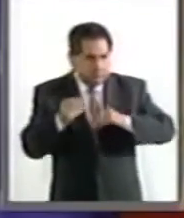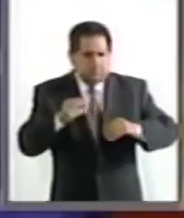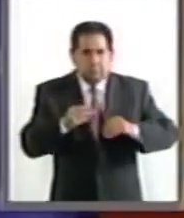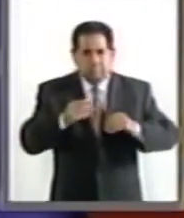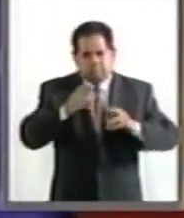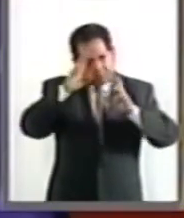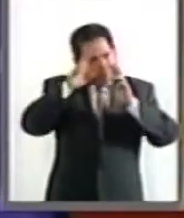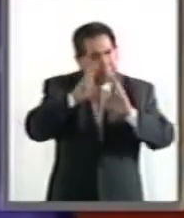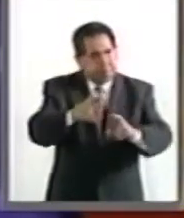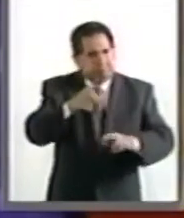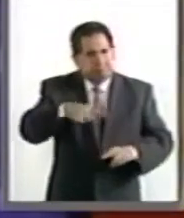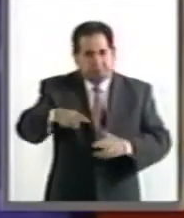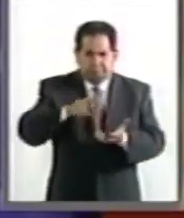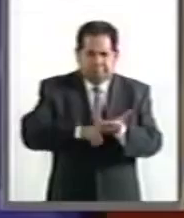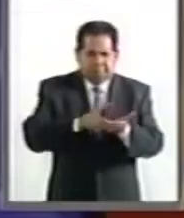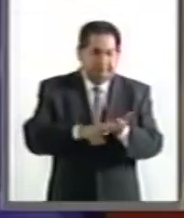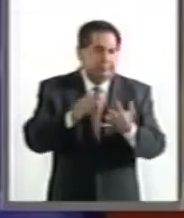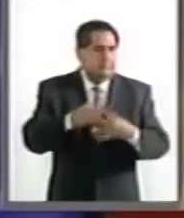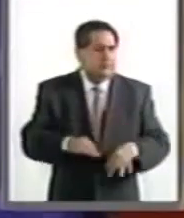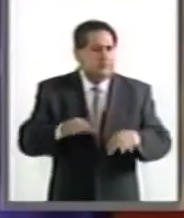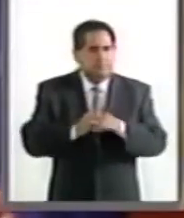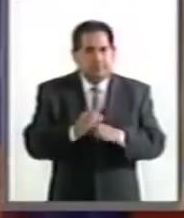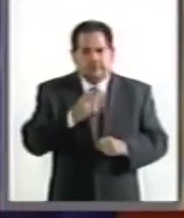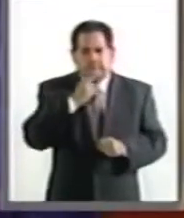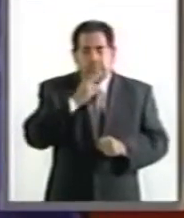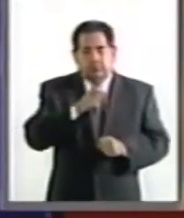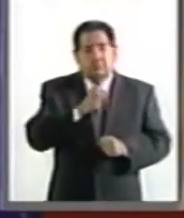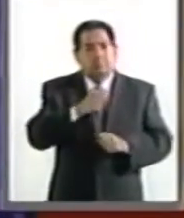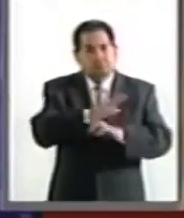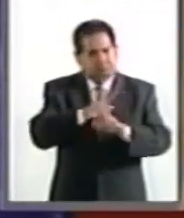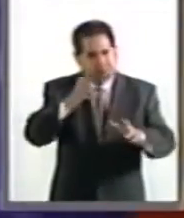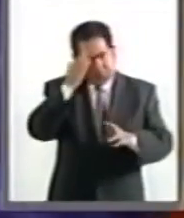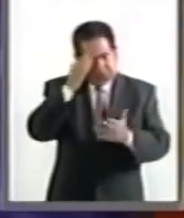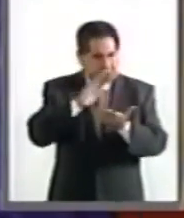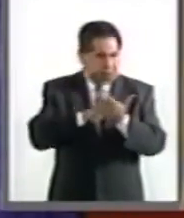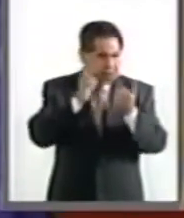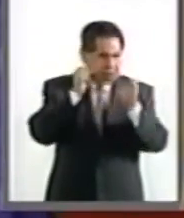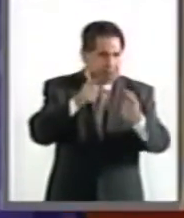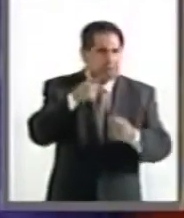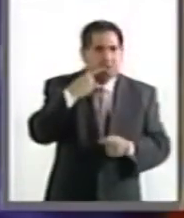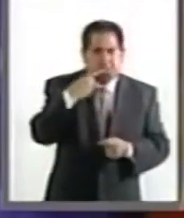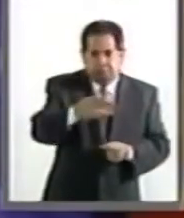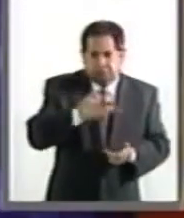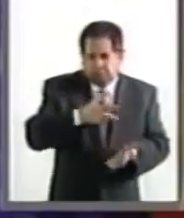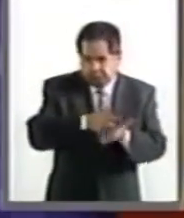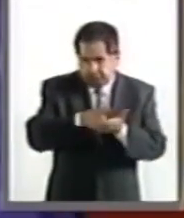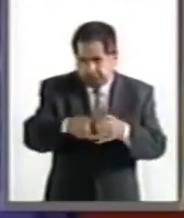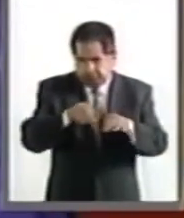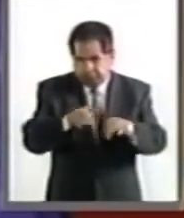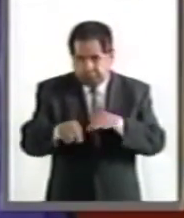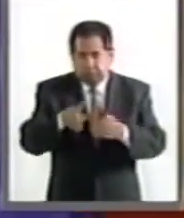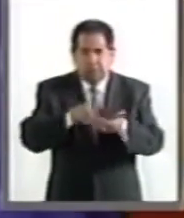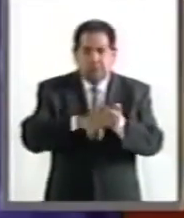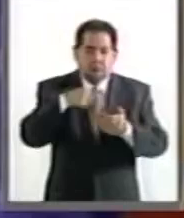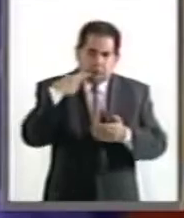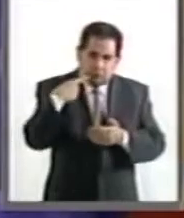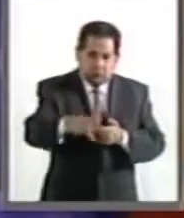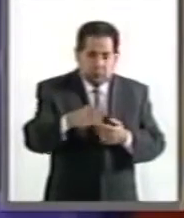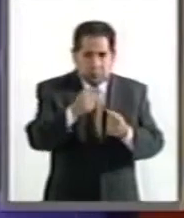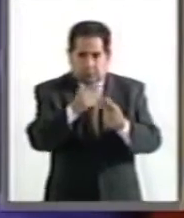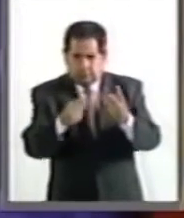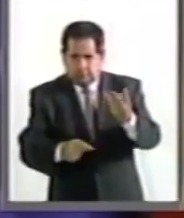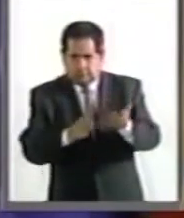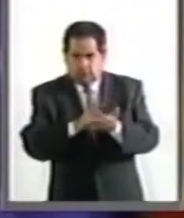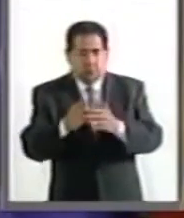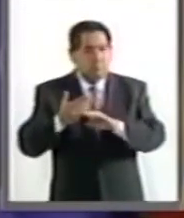y respetar, valorar y sobre todo reconocer en el ámbito del derecho laboral los derechos que hasta ahora les